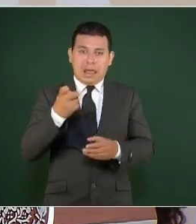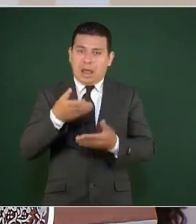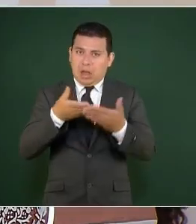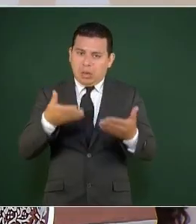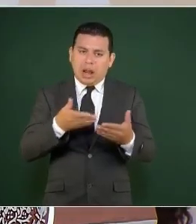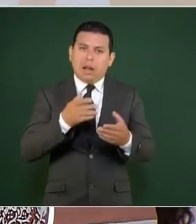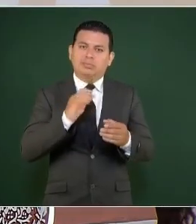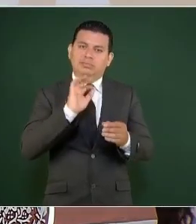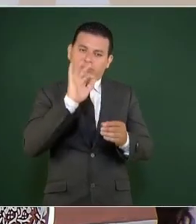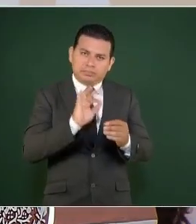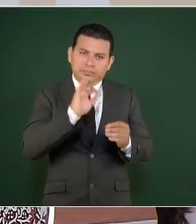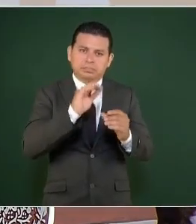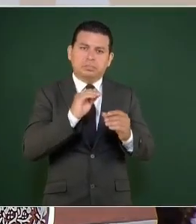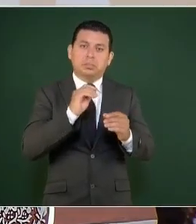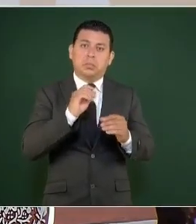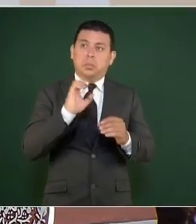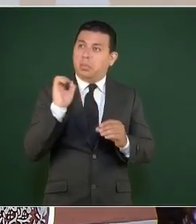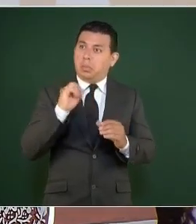Cuando